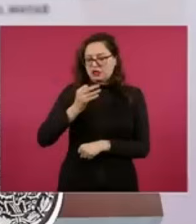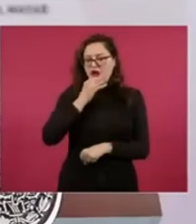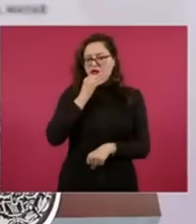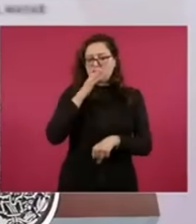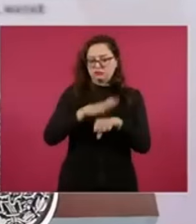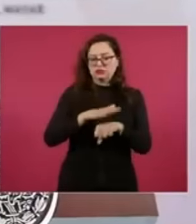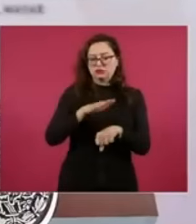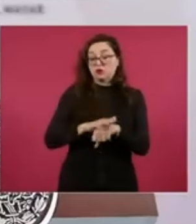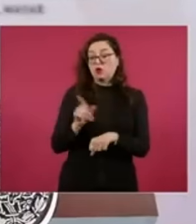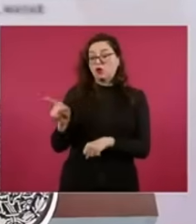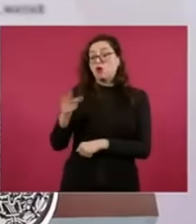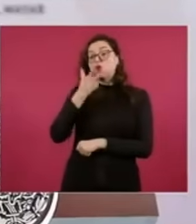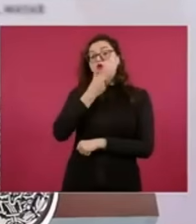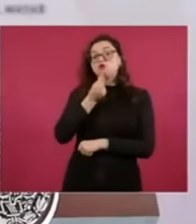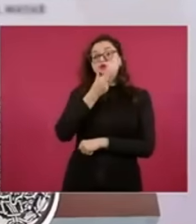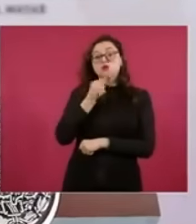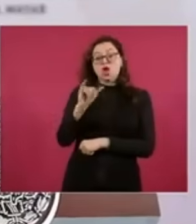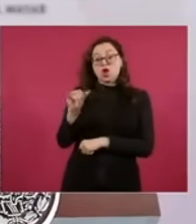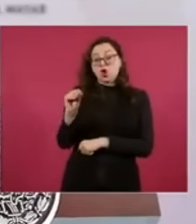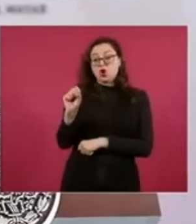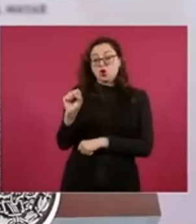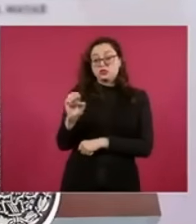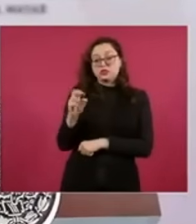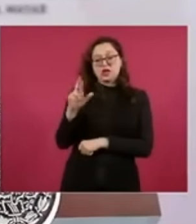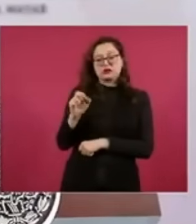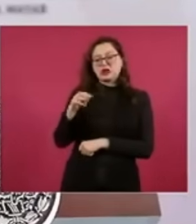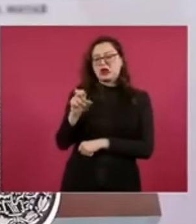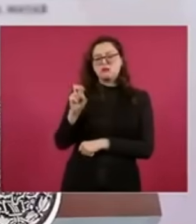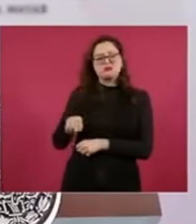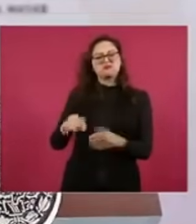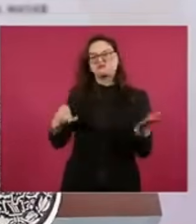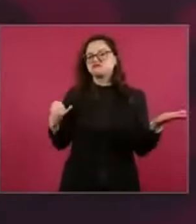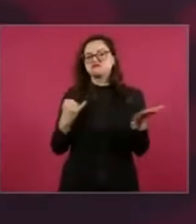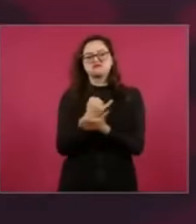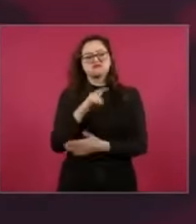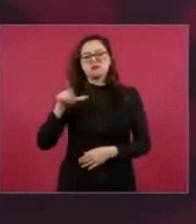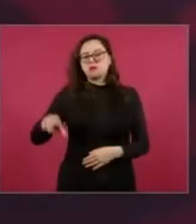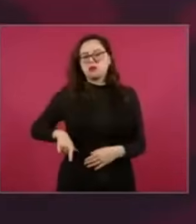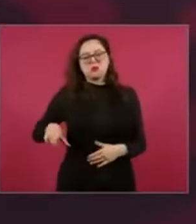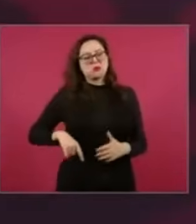manifestado, no va a trabajar en el gobierno.